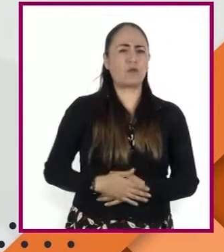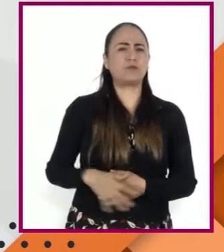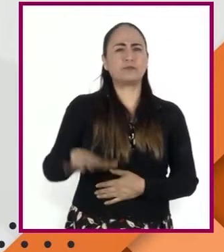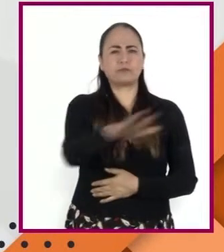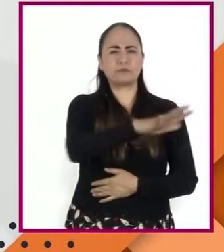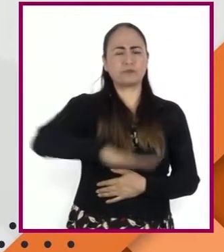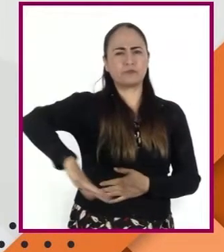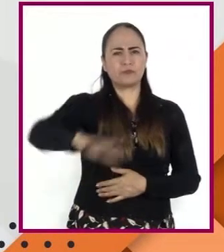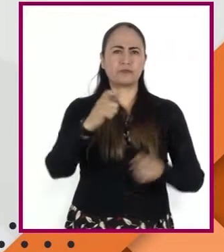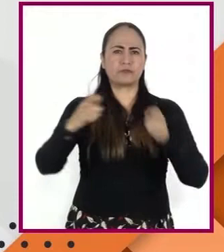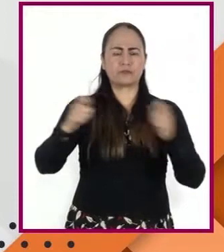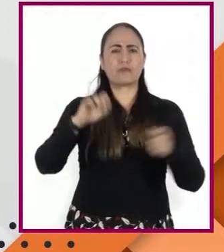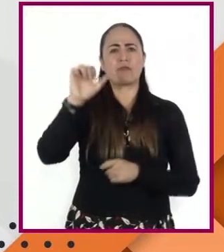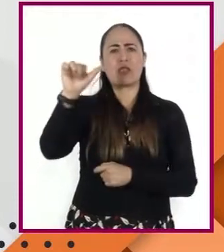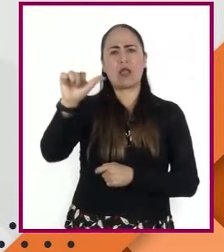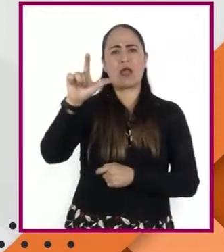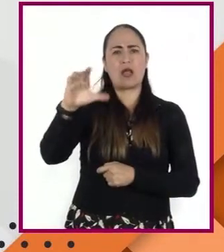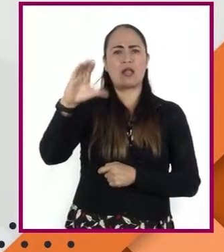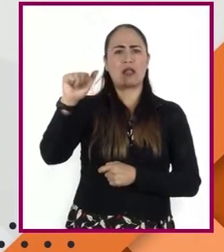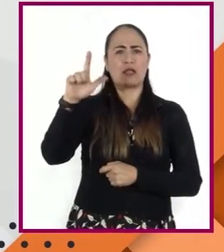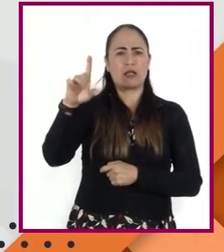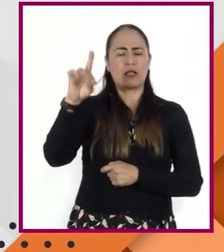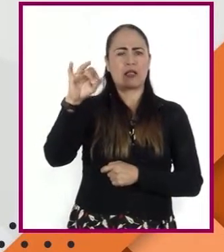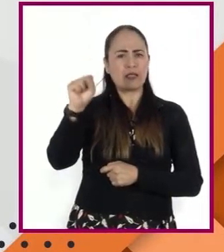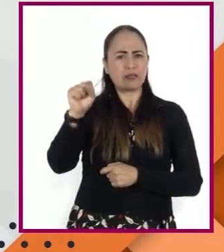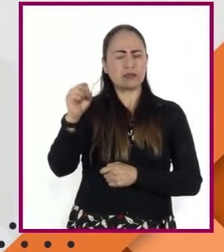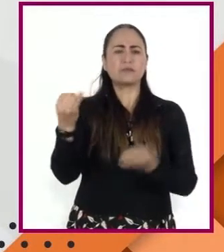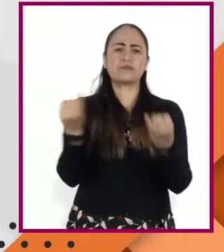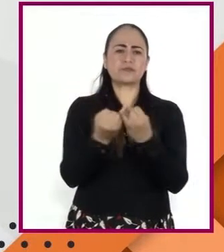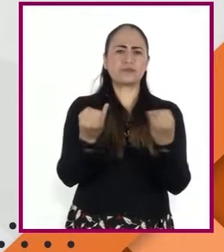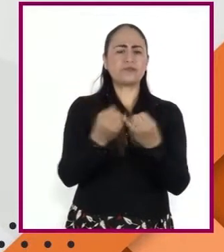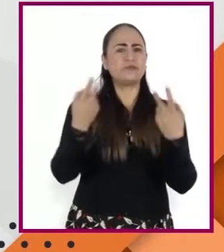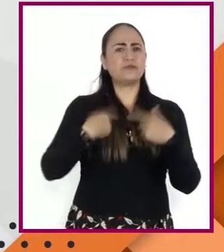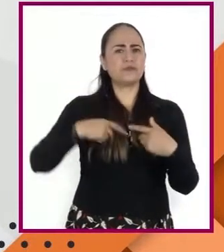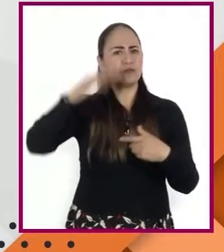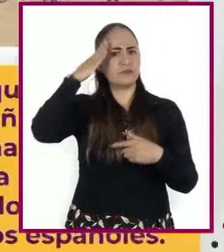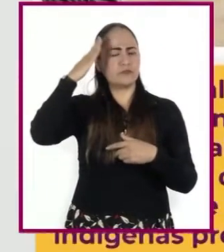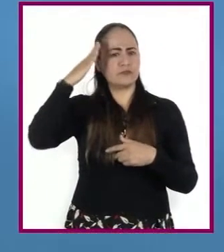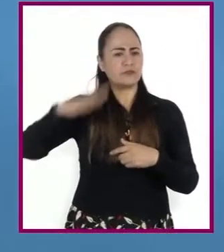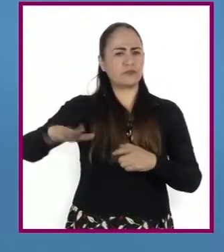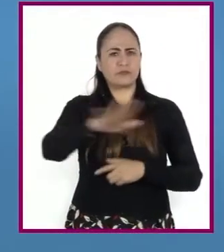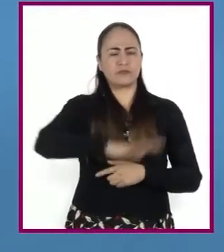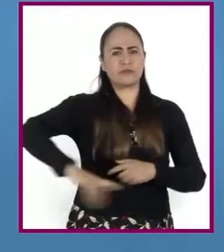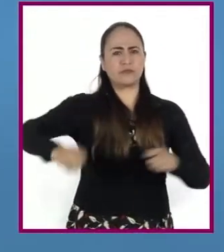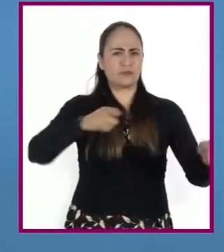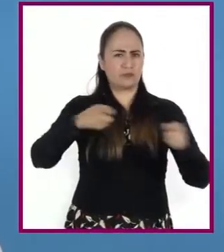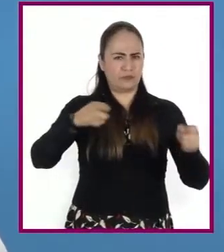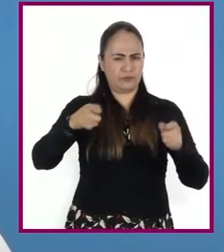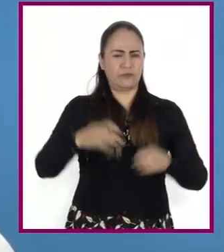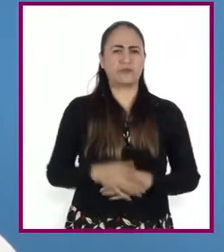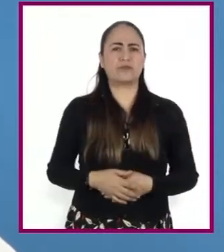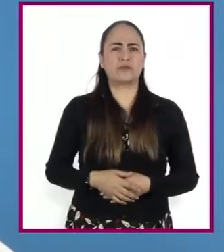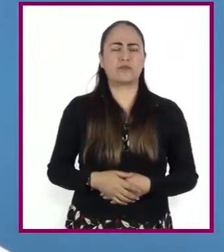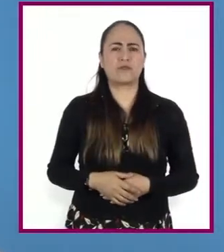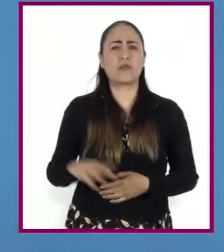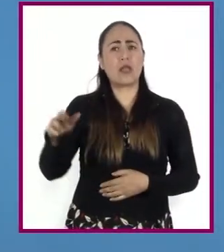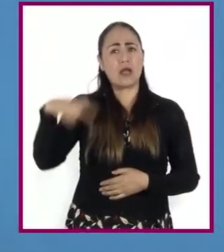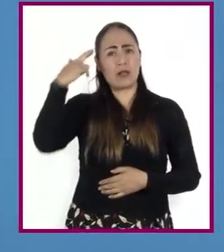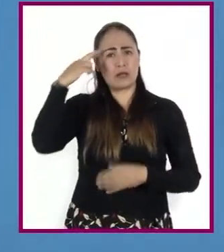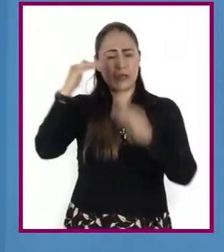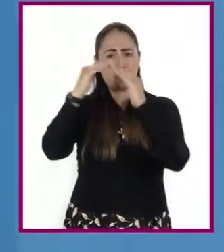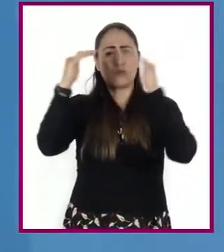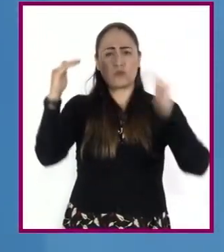de alrededor de 500 señoríos existentes conservaran sus funciones de administración y justicia en primera instancia, así como la